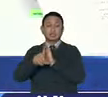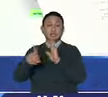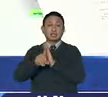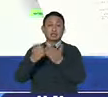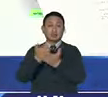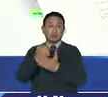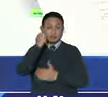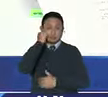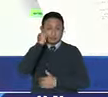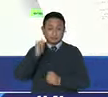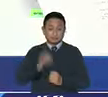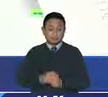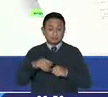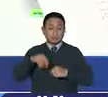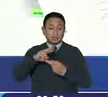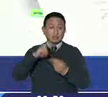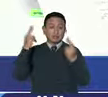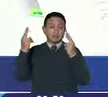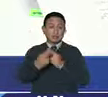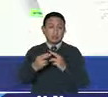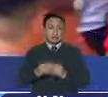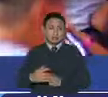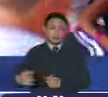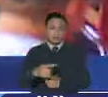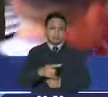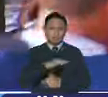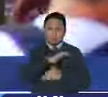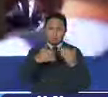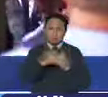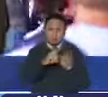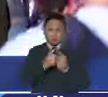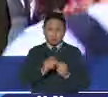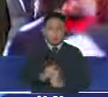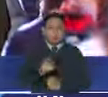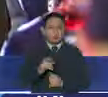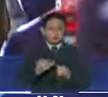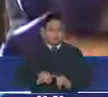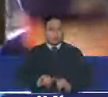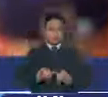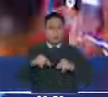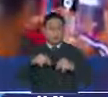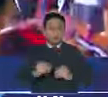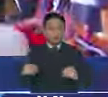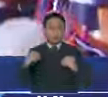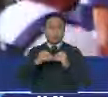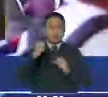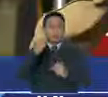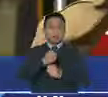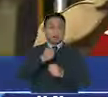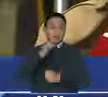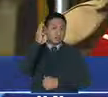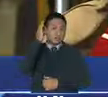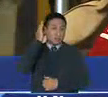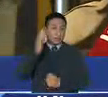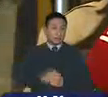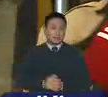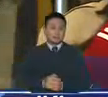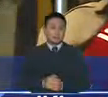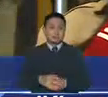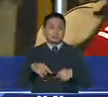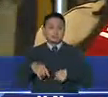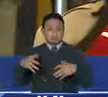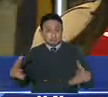Violeta. Las modificaciones no cambiaron la esencia de la ley, que busca generar empleo para las mujeres. Es un